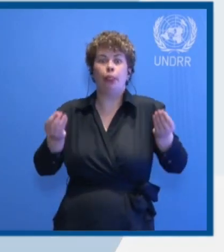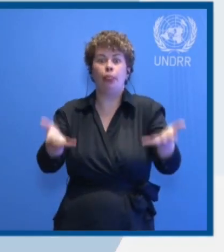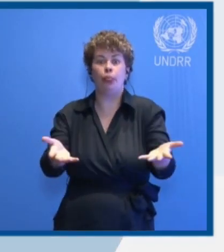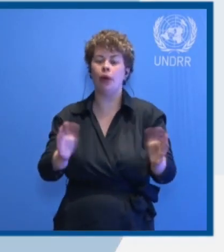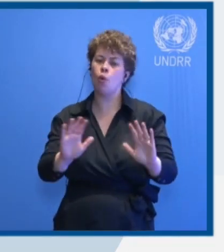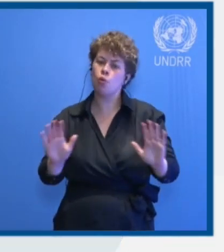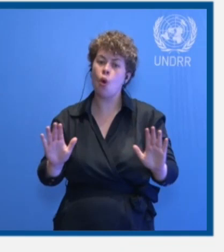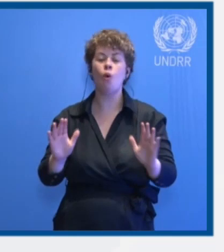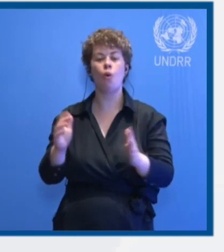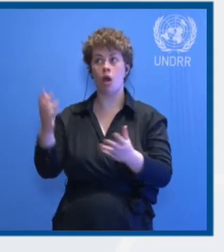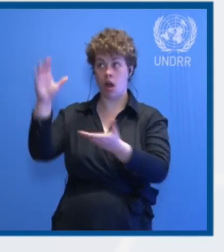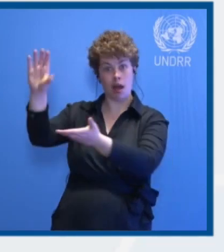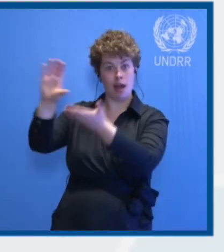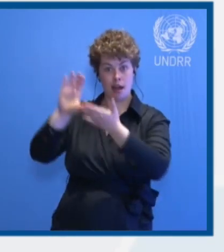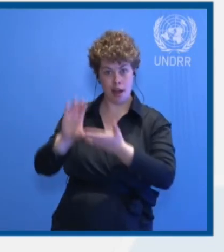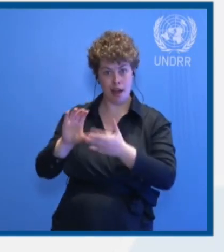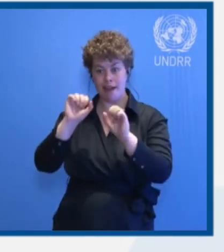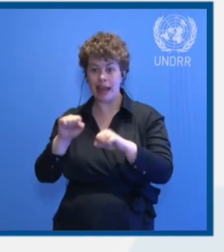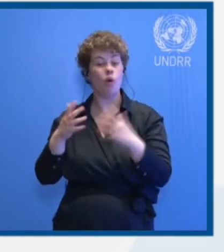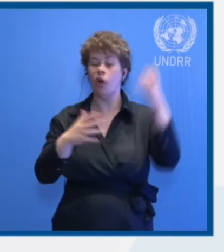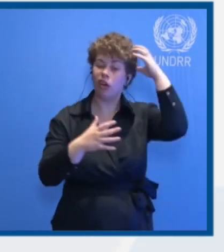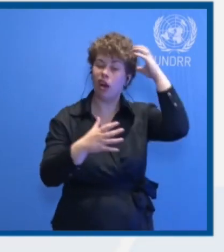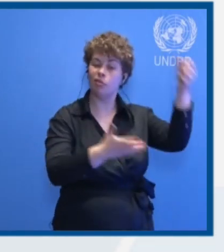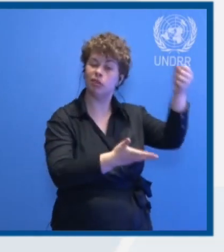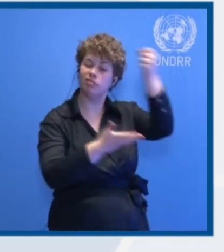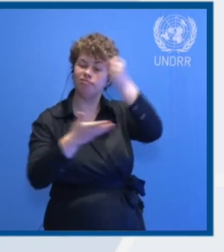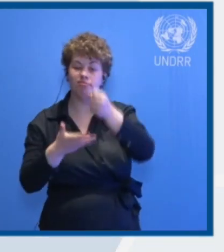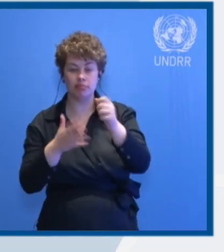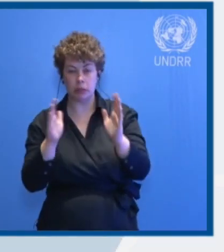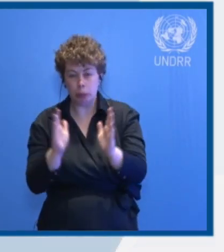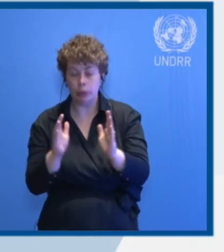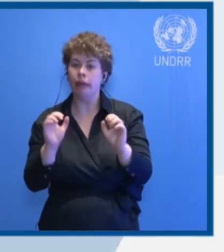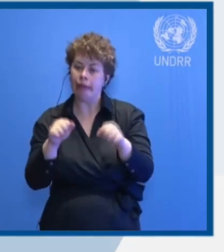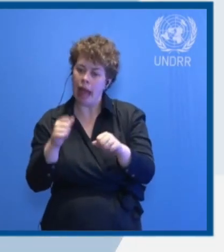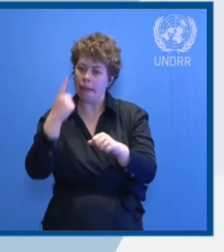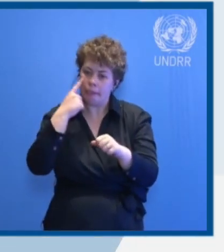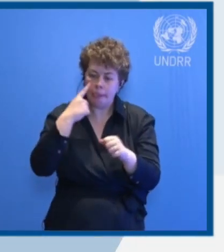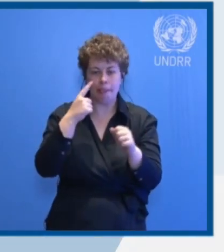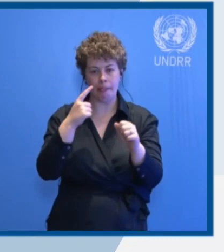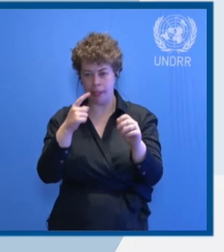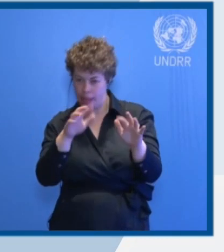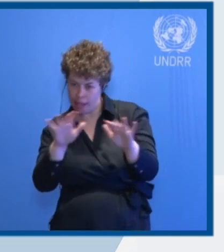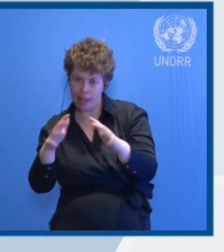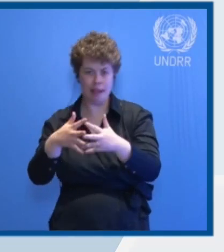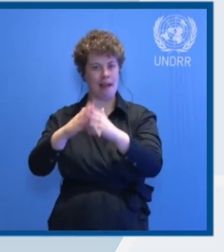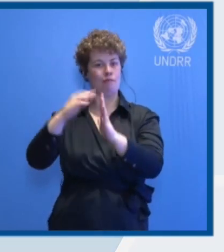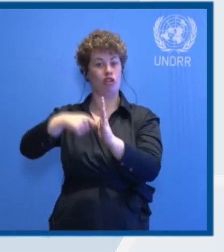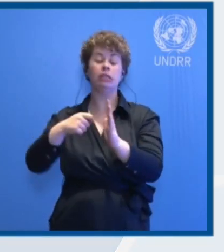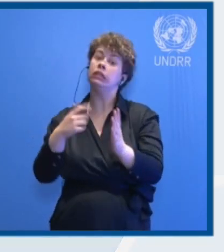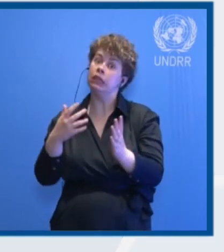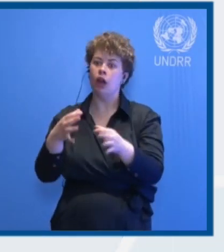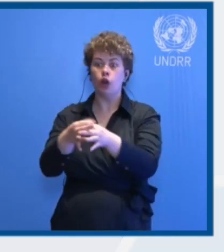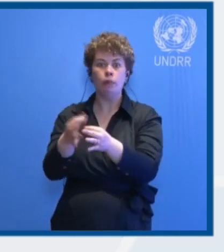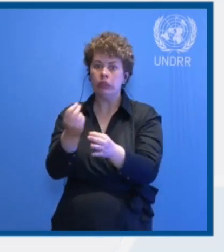con, digamos, bajos niveles de recursos, pero también pueden incentivar a esa participación de la pequeña y mediana empresa. En Colombia